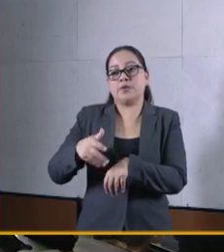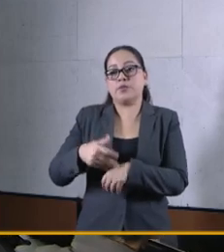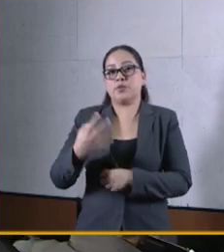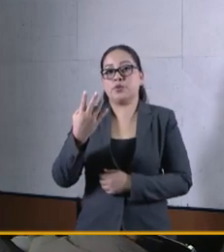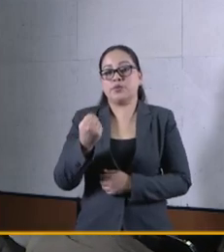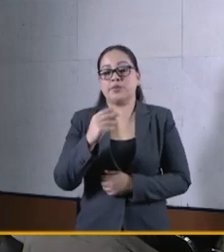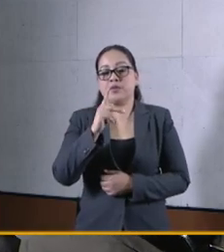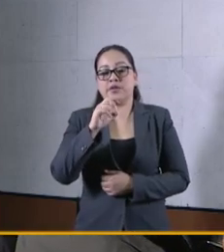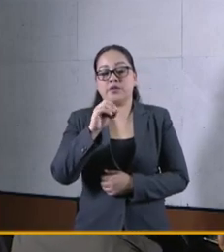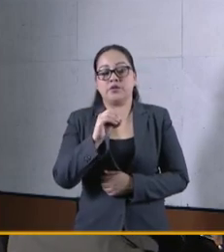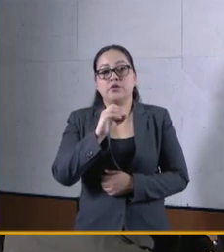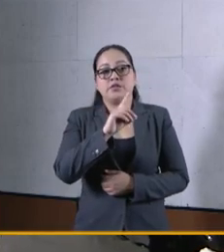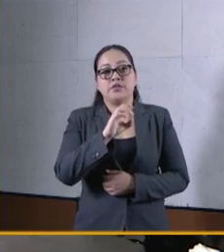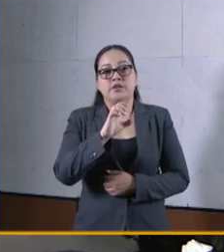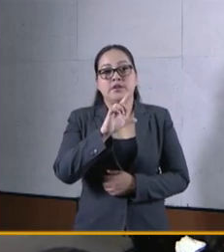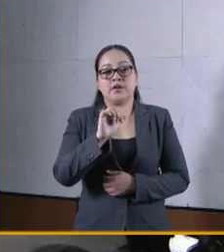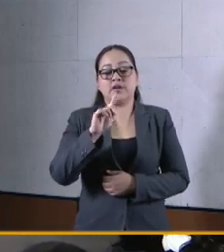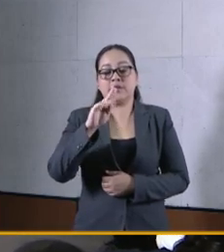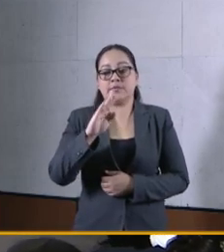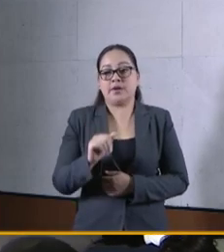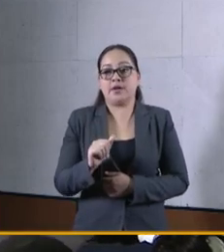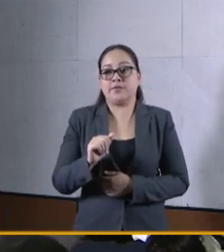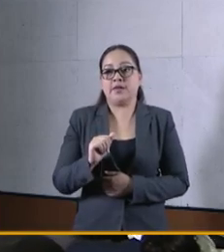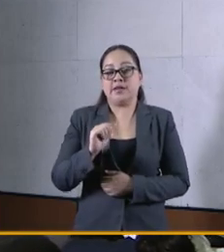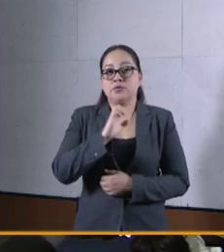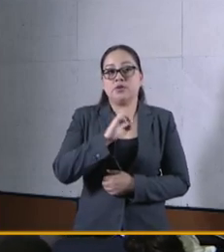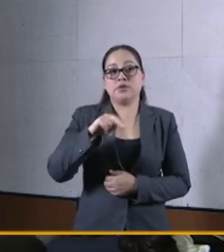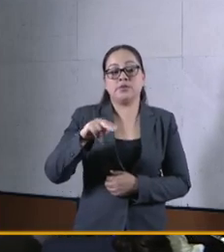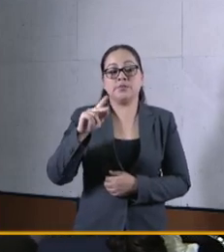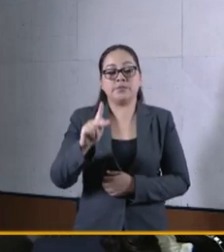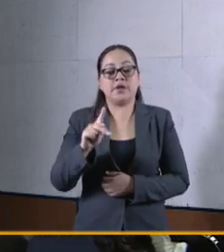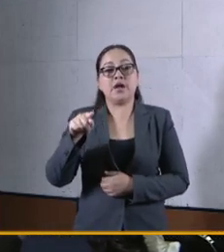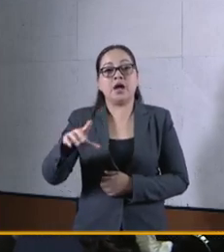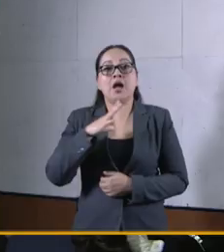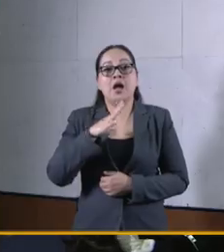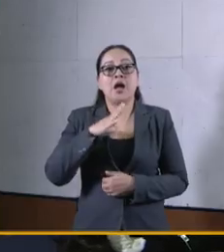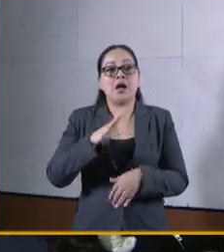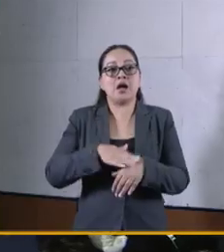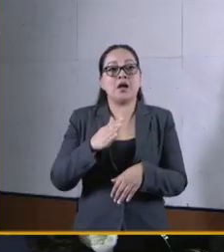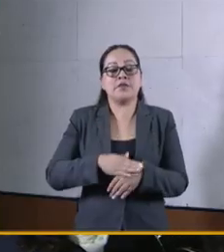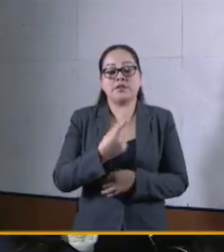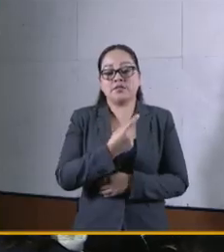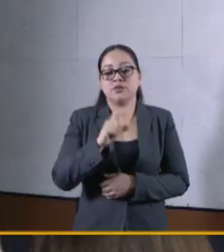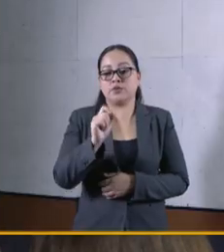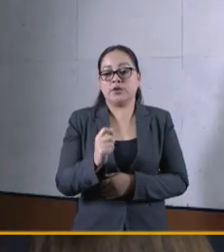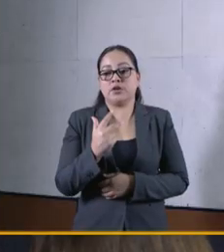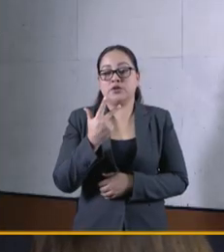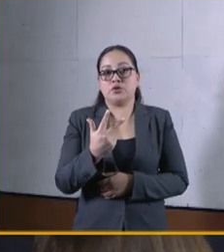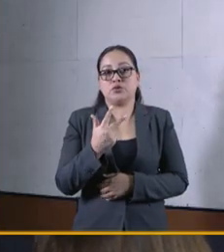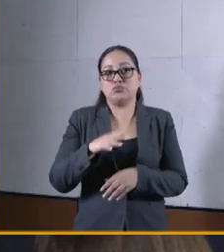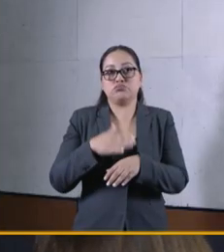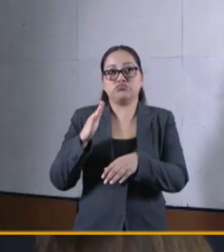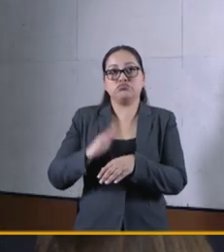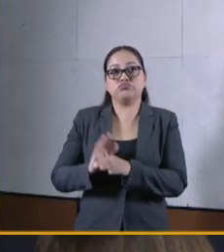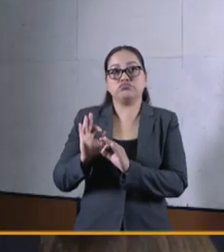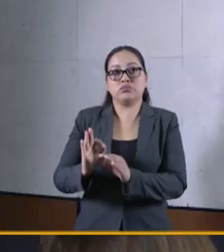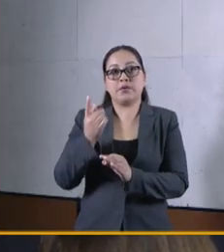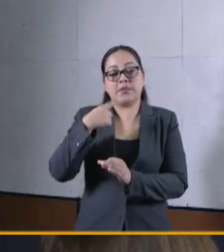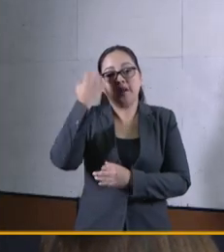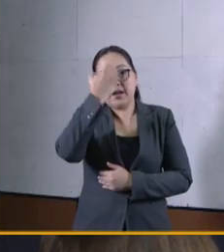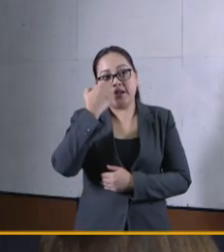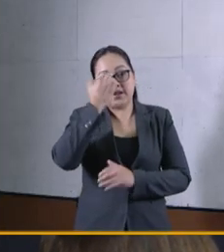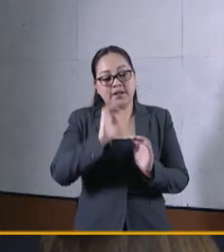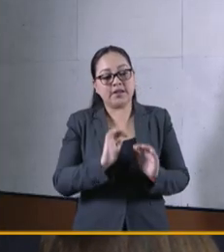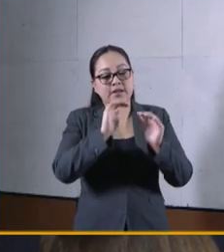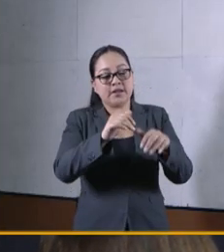de la escuela nacional preparatoria obteniendo 128 aciertos en el examen de ingreso al